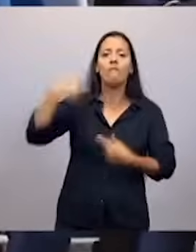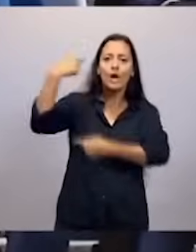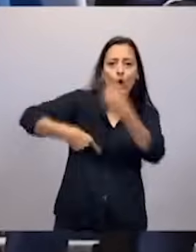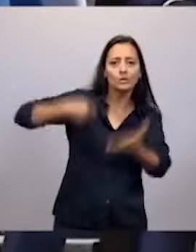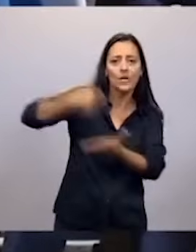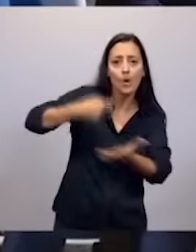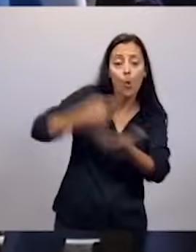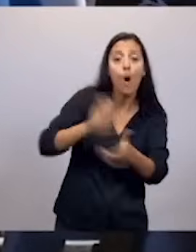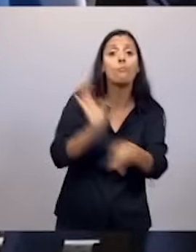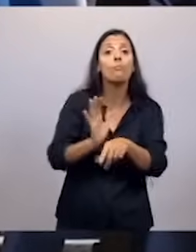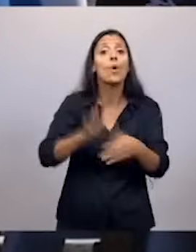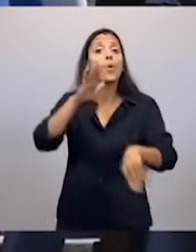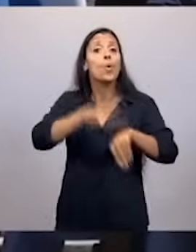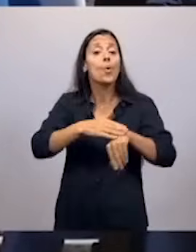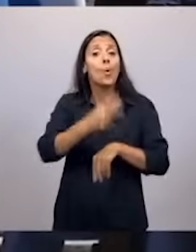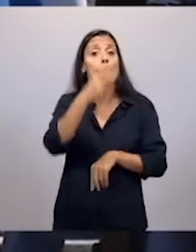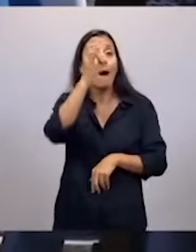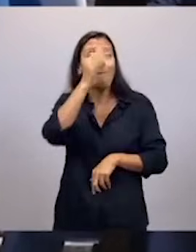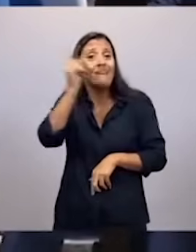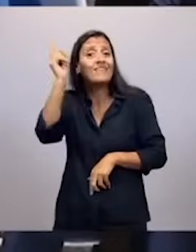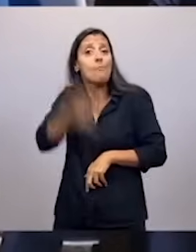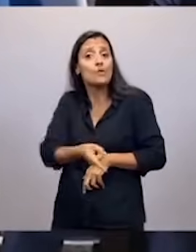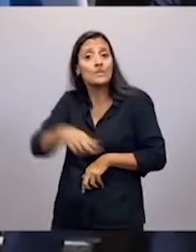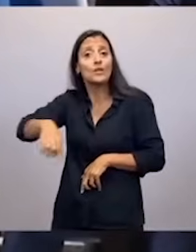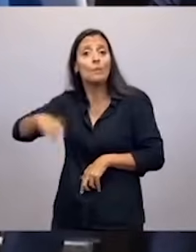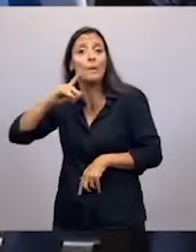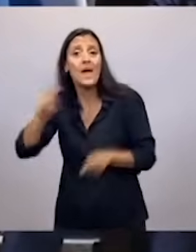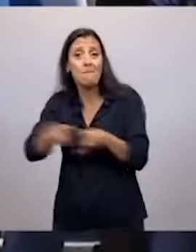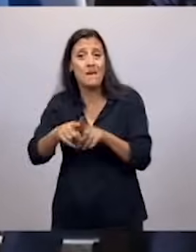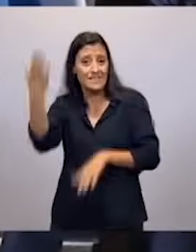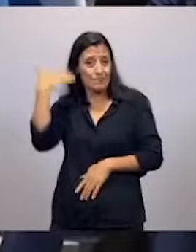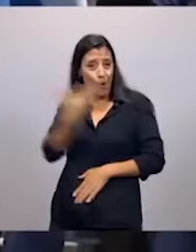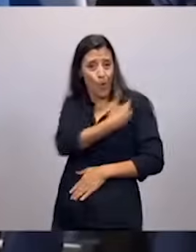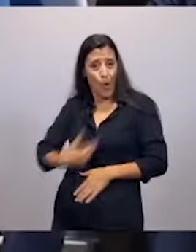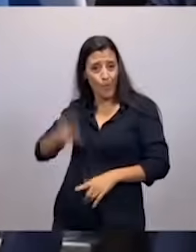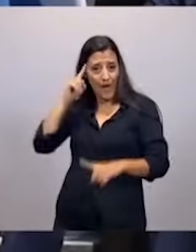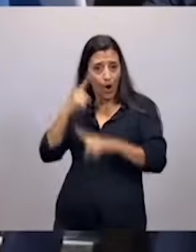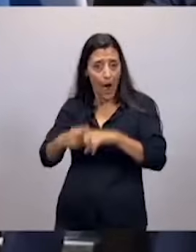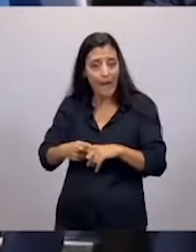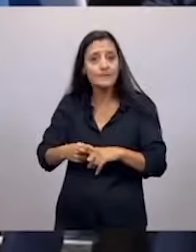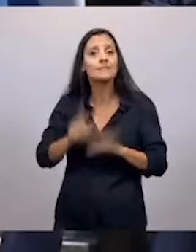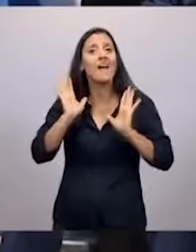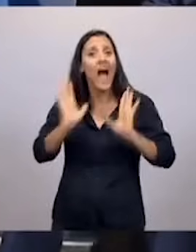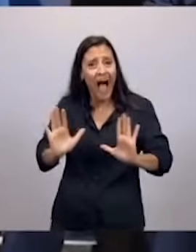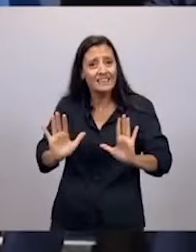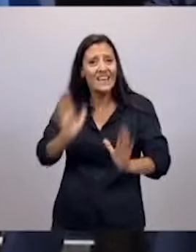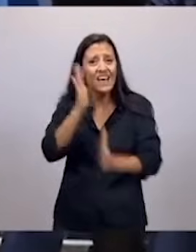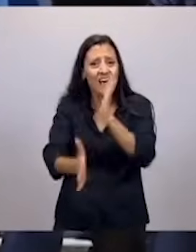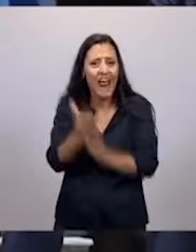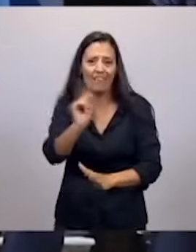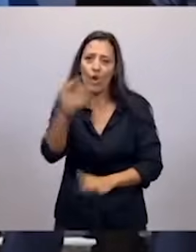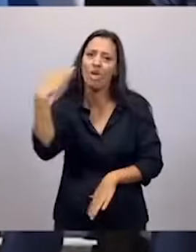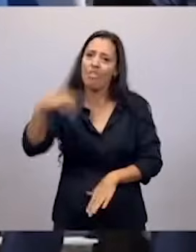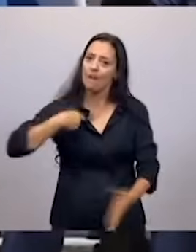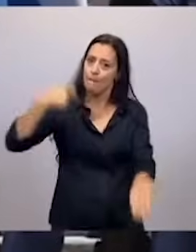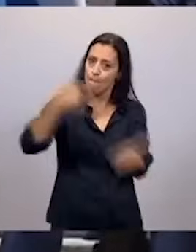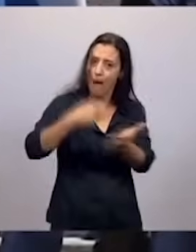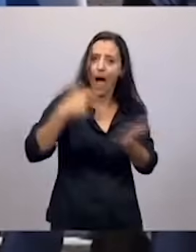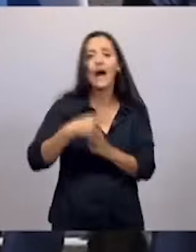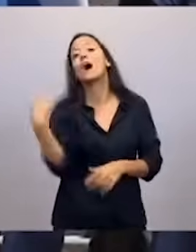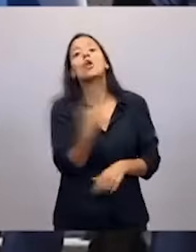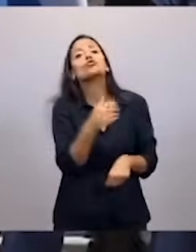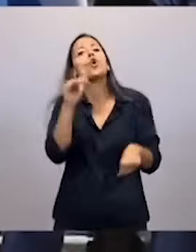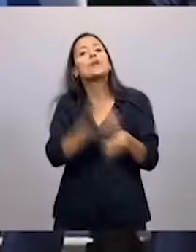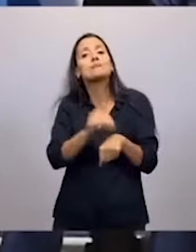gobierno ha recibido una herencia peor que la que estamos recibiendo nosotros comentó Miley acto seguido anunció que el ajuste fiscal será